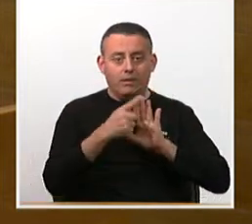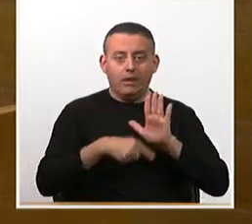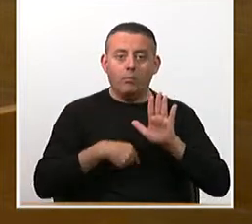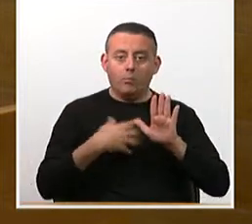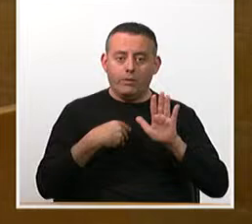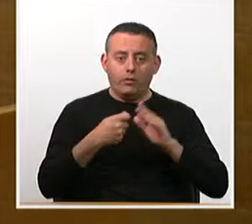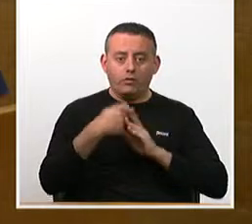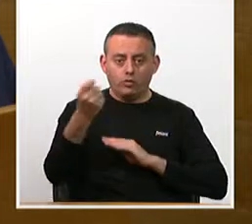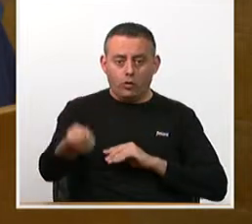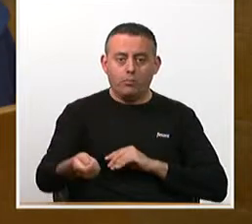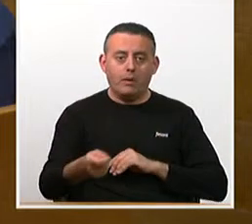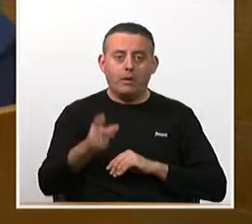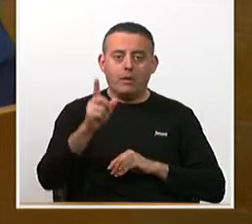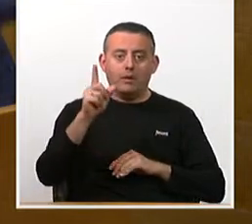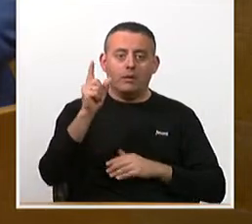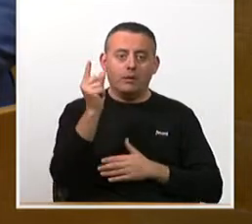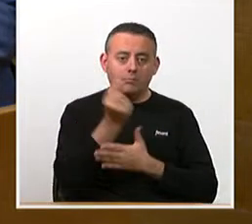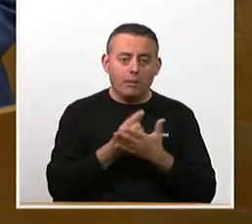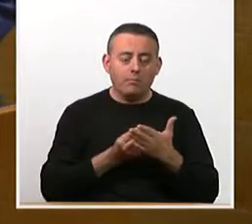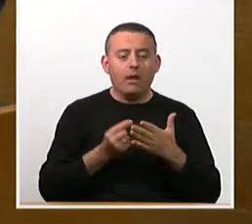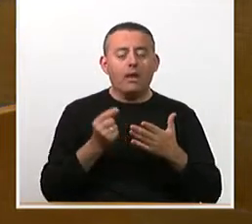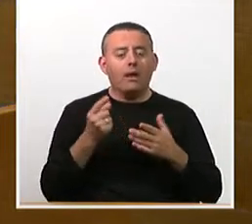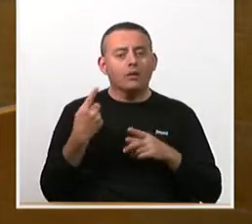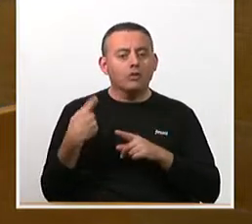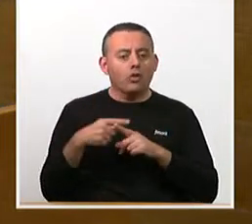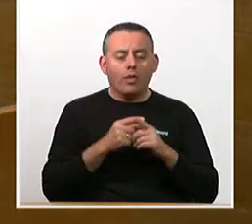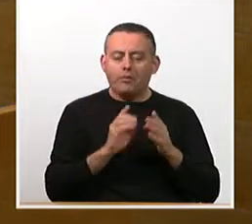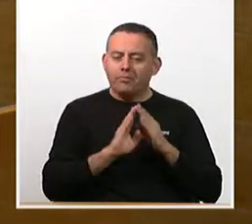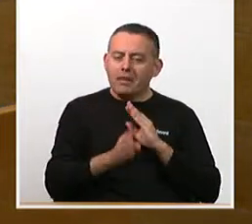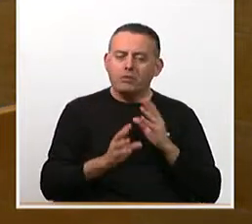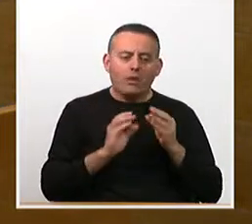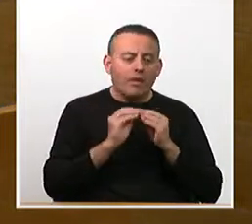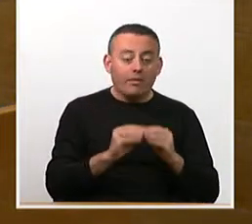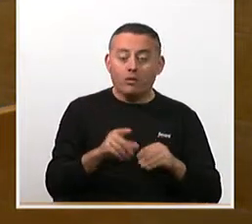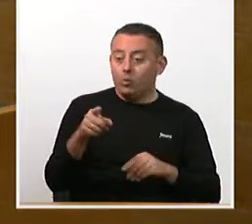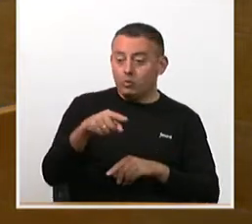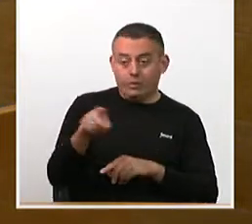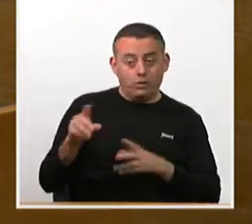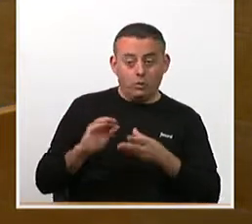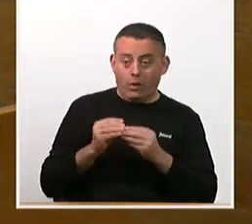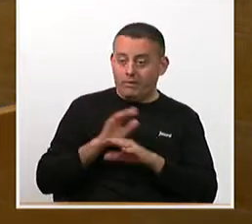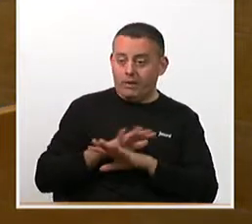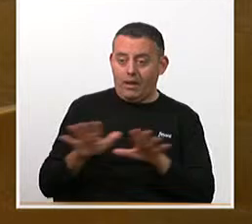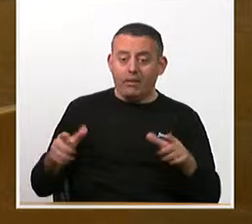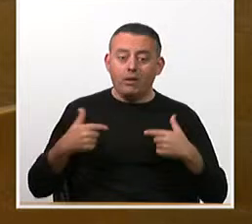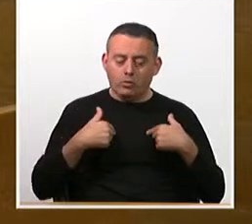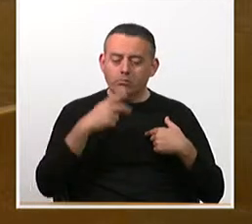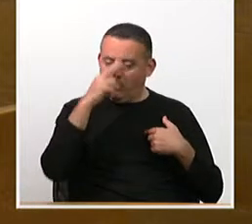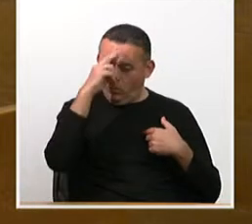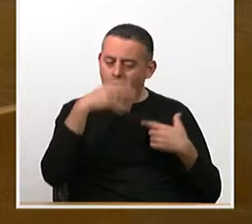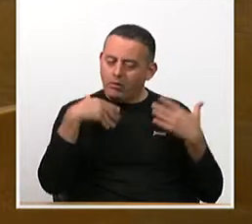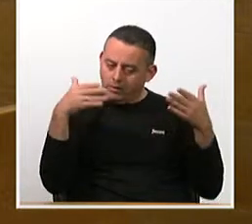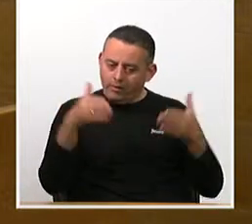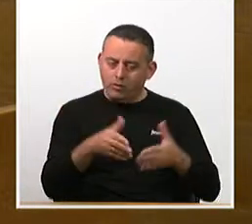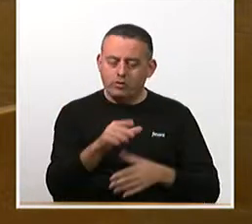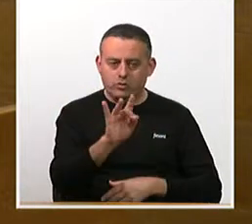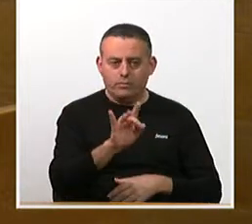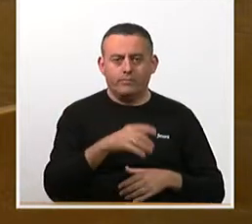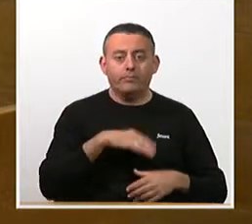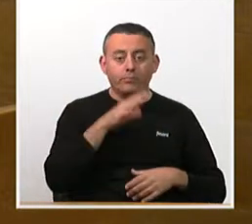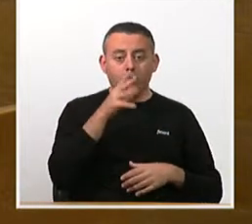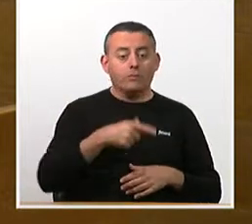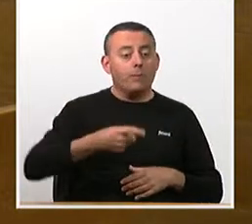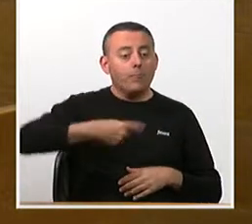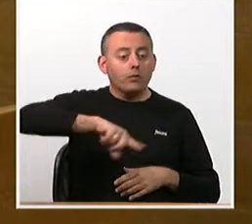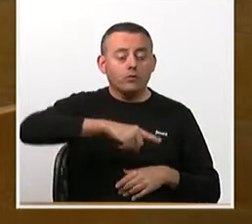pasar un mapa y todas las actuaciones directas que ustedes no hicieron que ustedes no ejecutaron y que nosotros nos estamos preocupando seguimos por tanto haciendo de